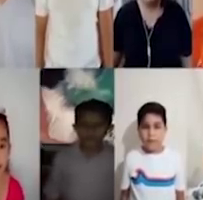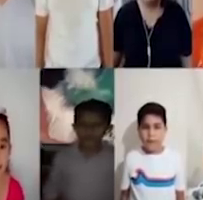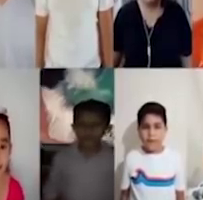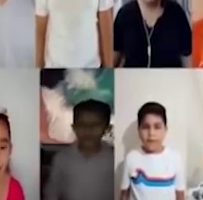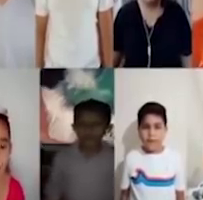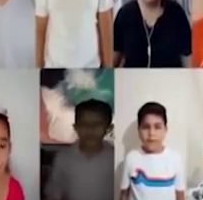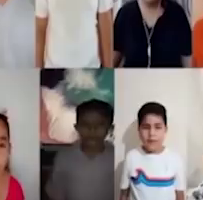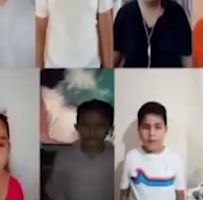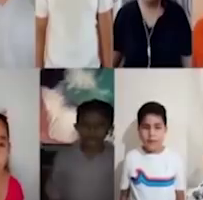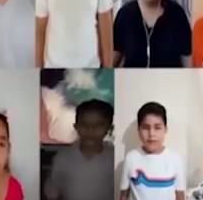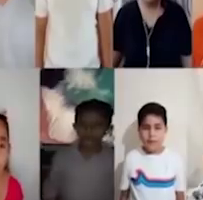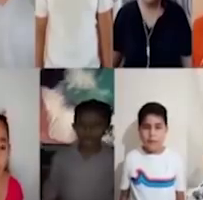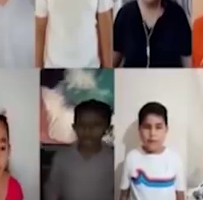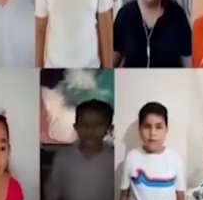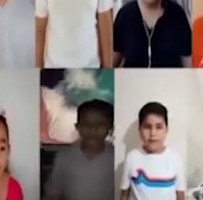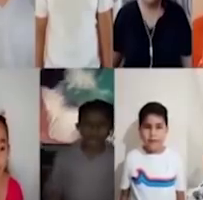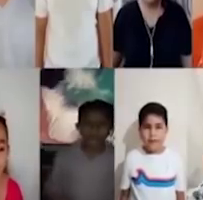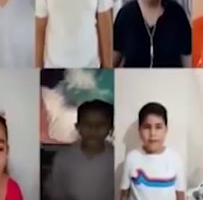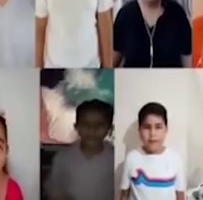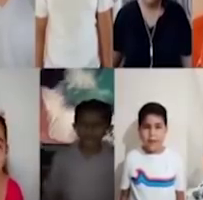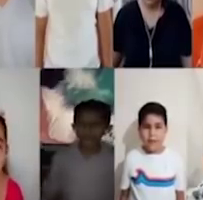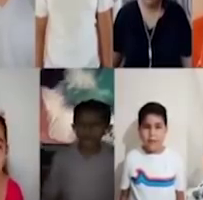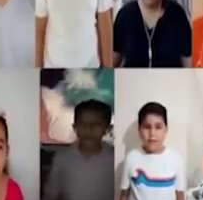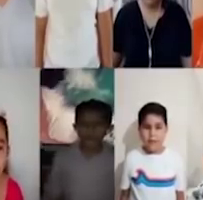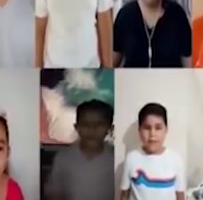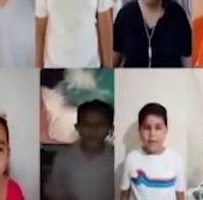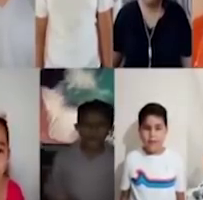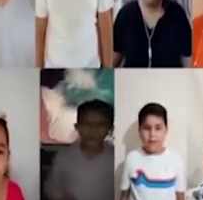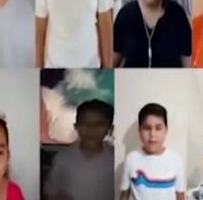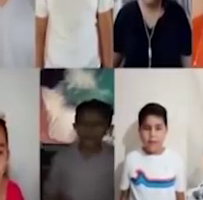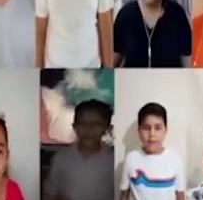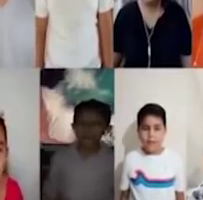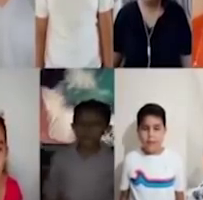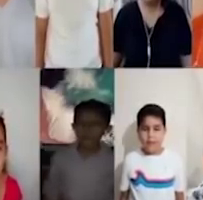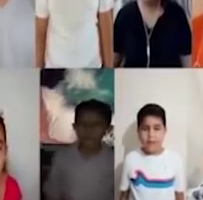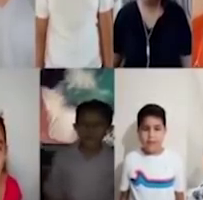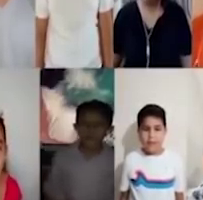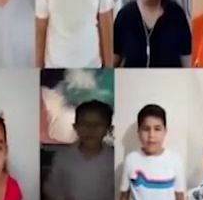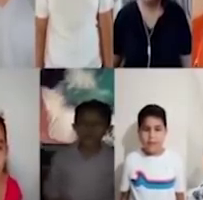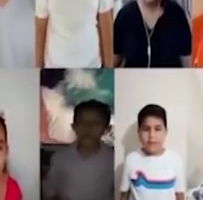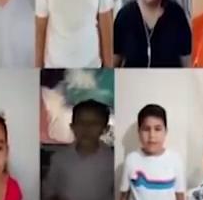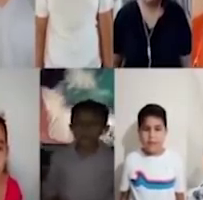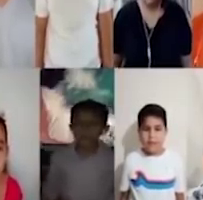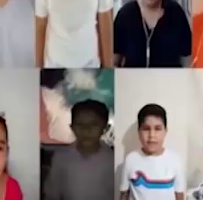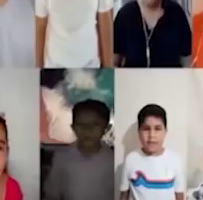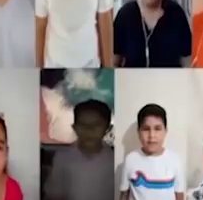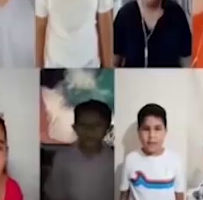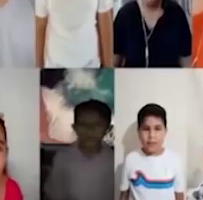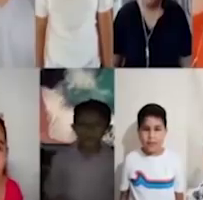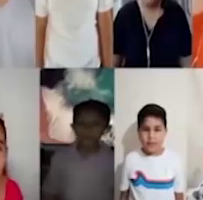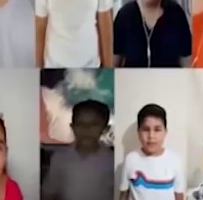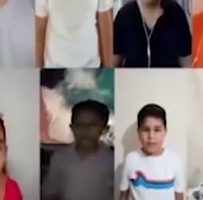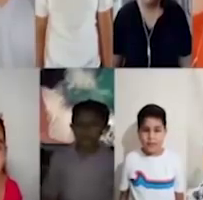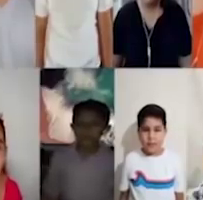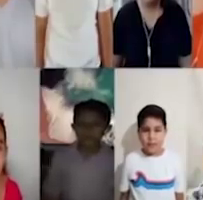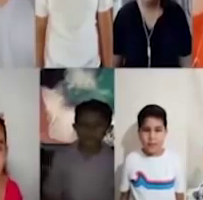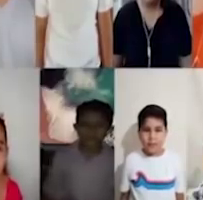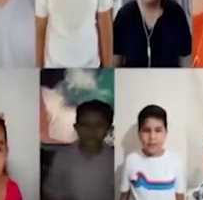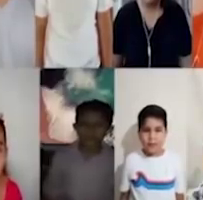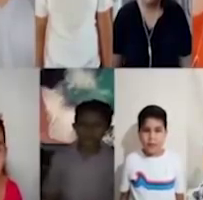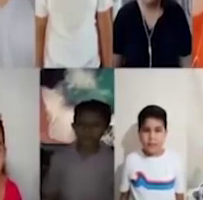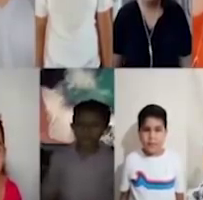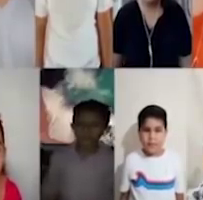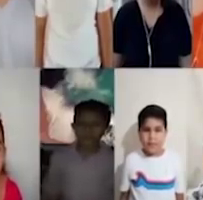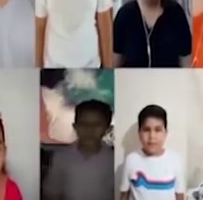La negrita cucurumbe se fue a bailar al mar para ver si las